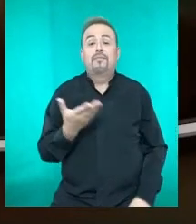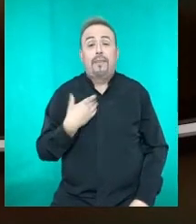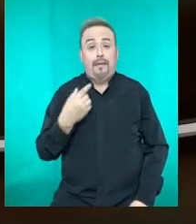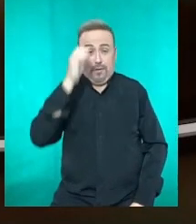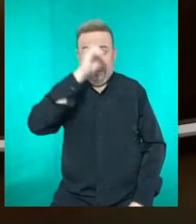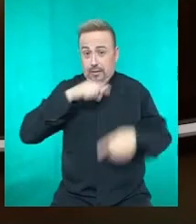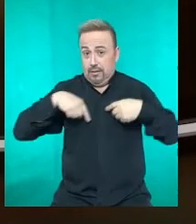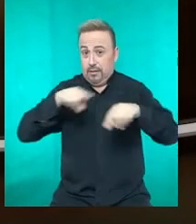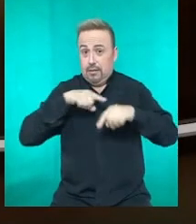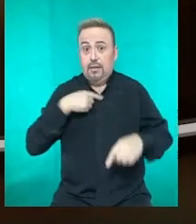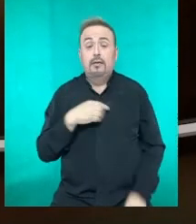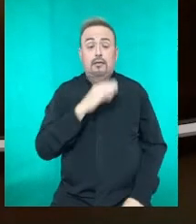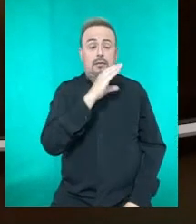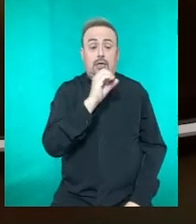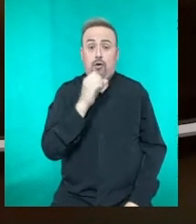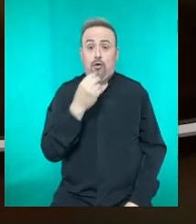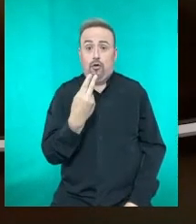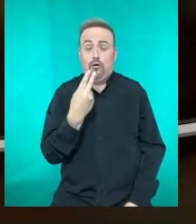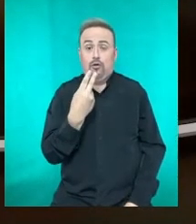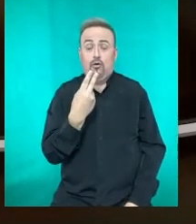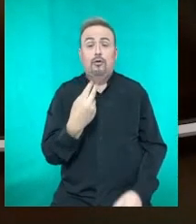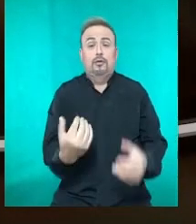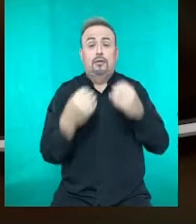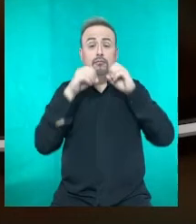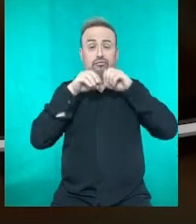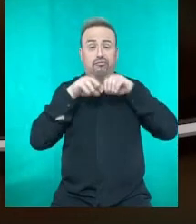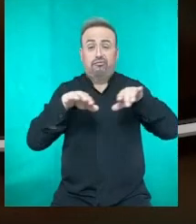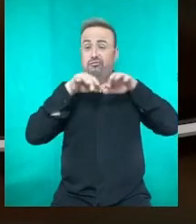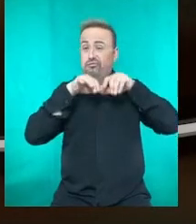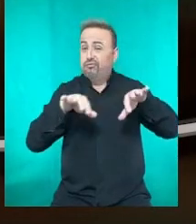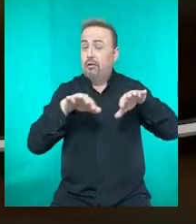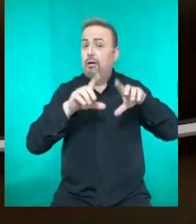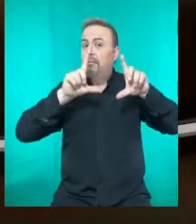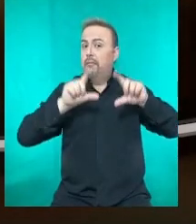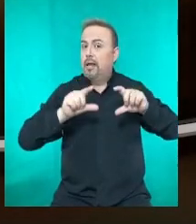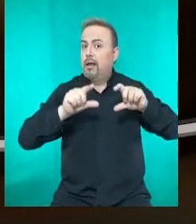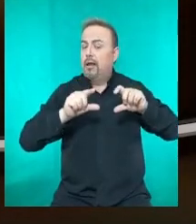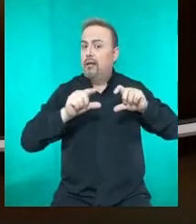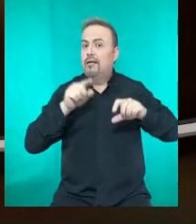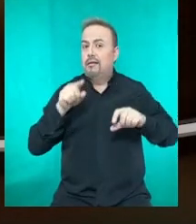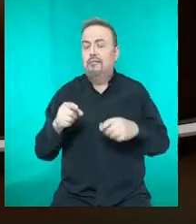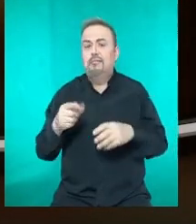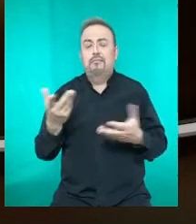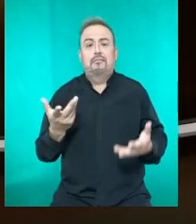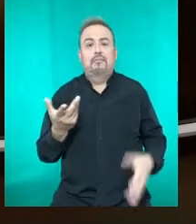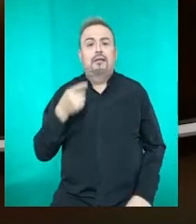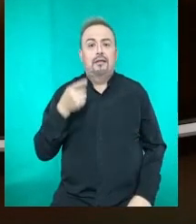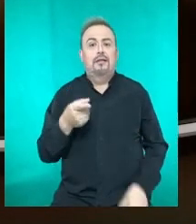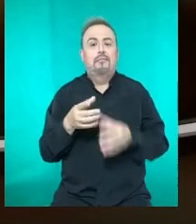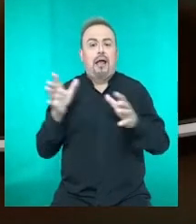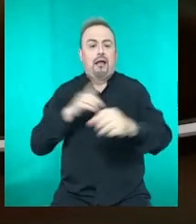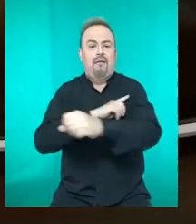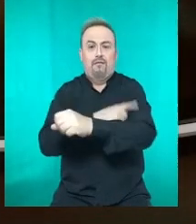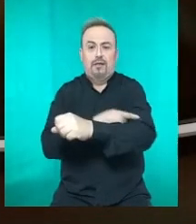las emisiones de CO2 en una empresa, podría llegar incluso con una instalación potente de muchos megawatts,